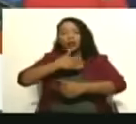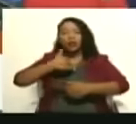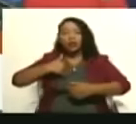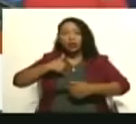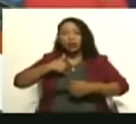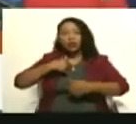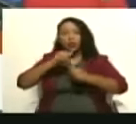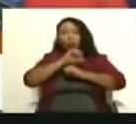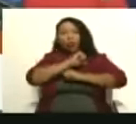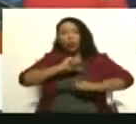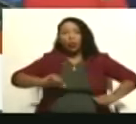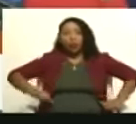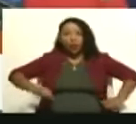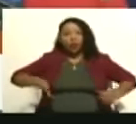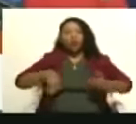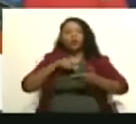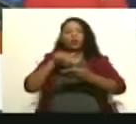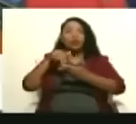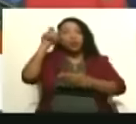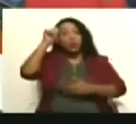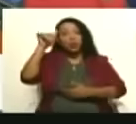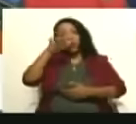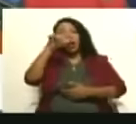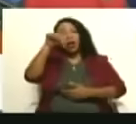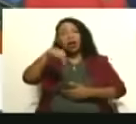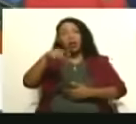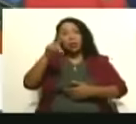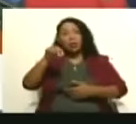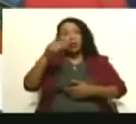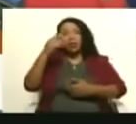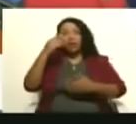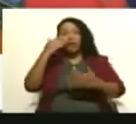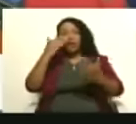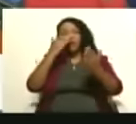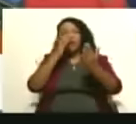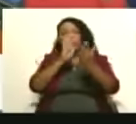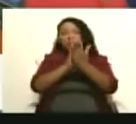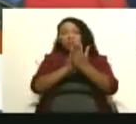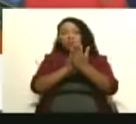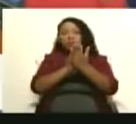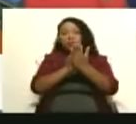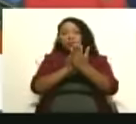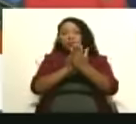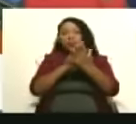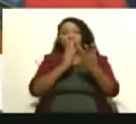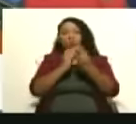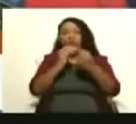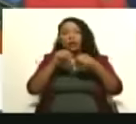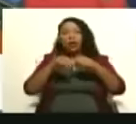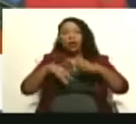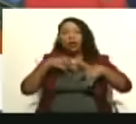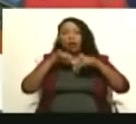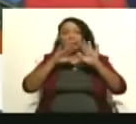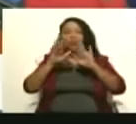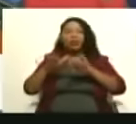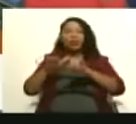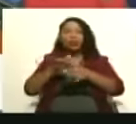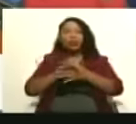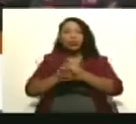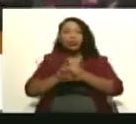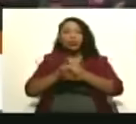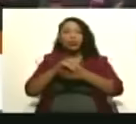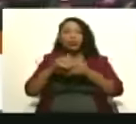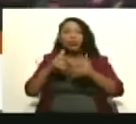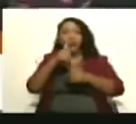queridos guardias nacionales, guardias del pueblo que también están aquí al frente y al fondo acompañando este acto. Digo pues que después de